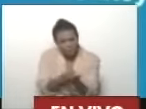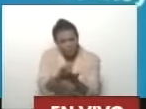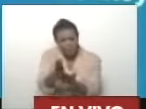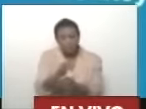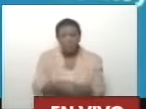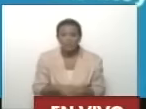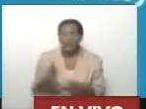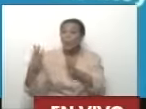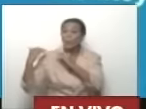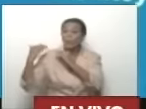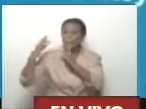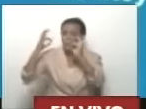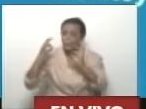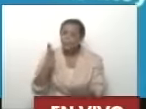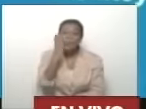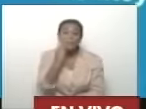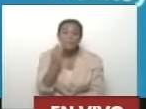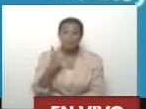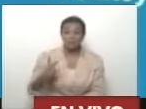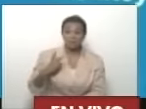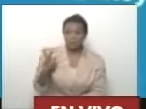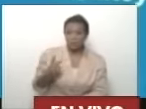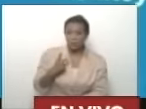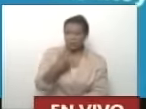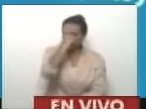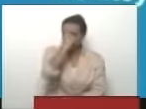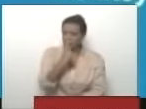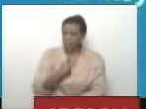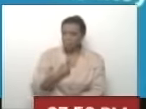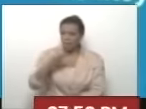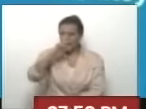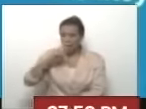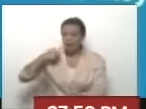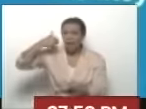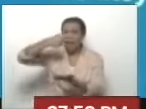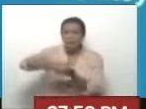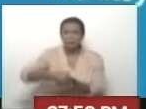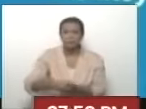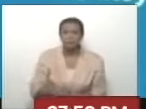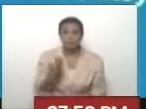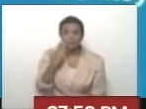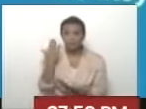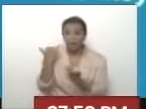y con la experiencia diplomática que nos ha dado estos años de lucha. María Antonieta.